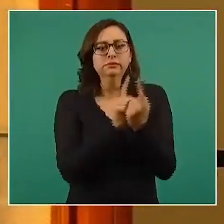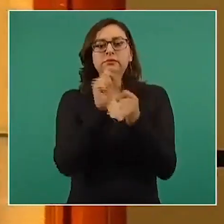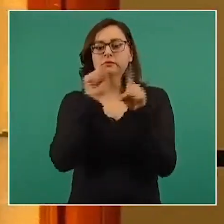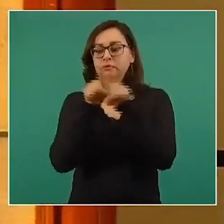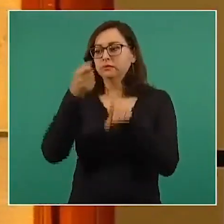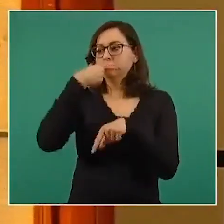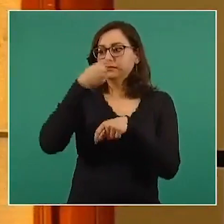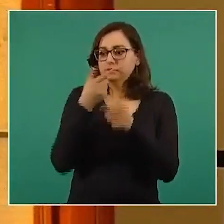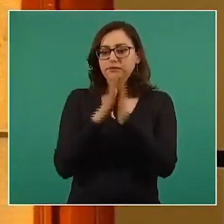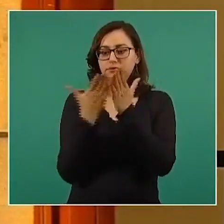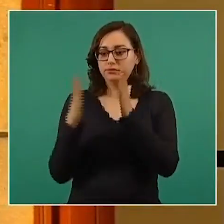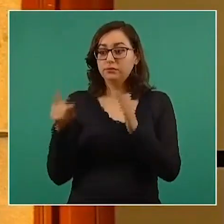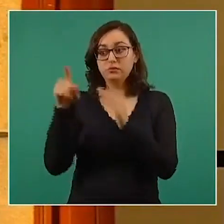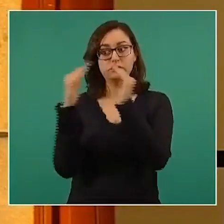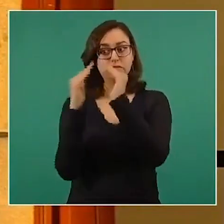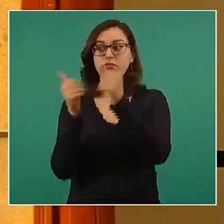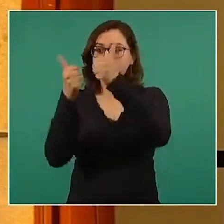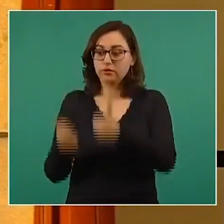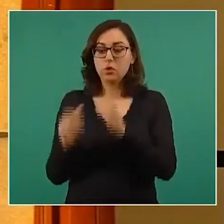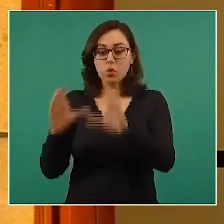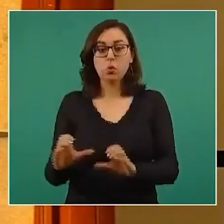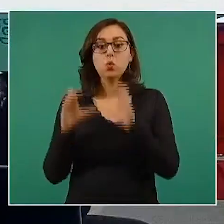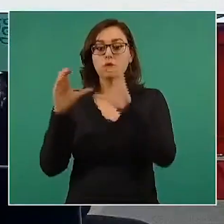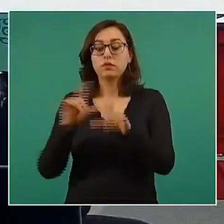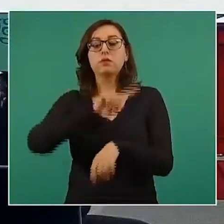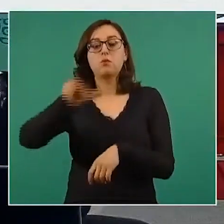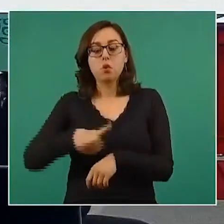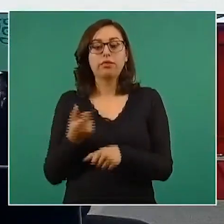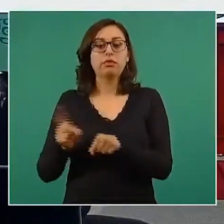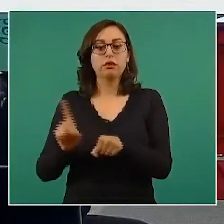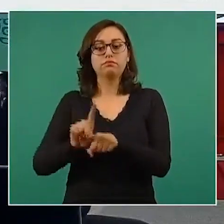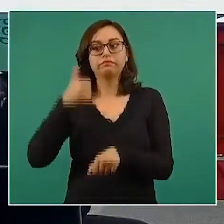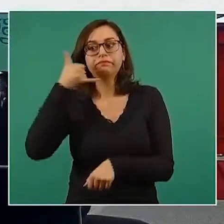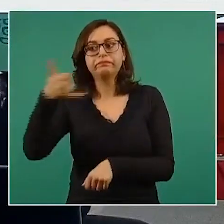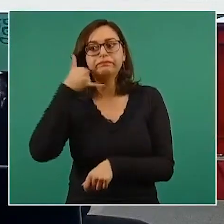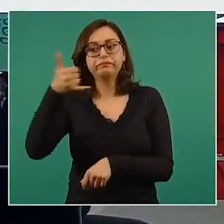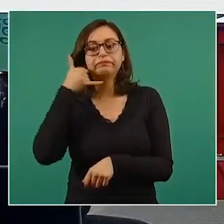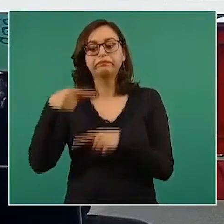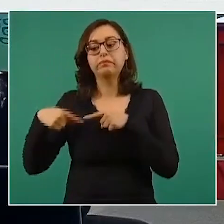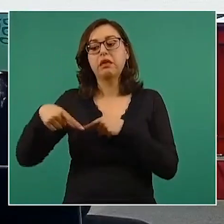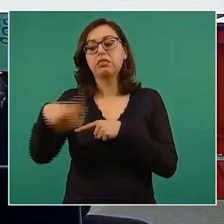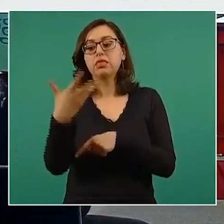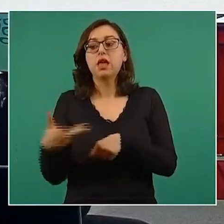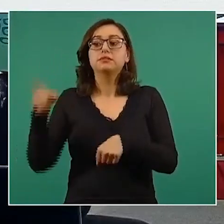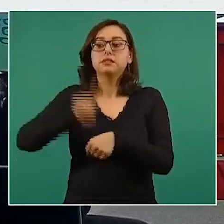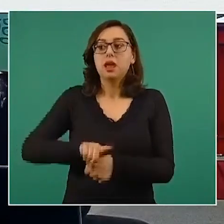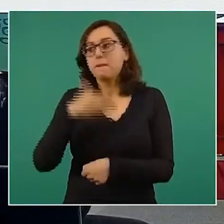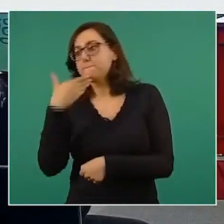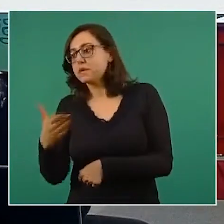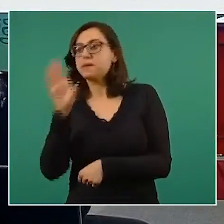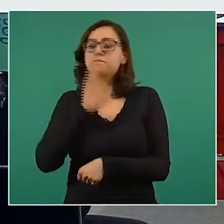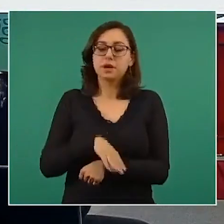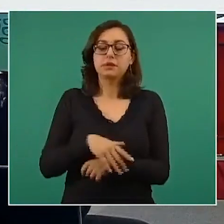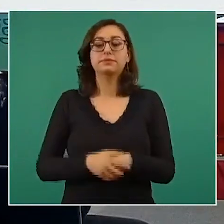díptico para cuidados en casa, y algo muy importante, se hace un seguimiento telefónico a distancia en forma diaria hasta por 10 días. Este